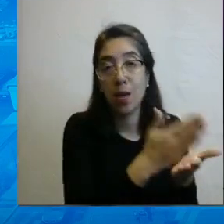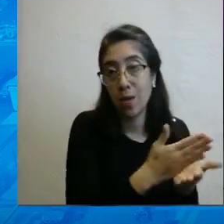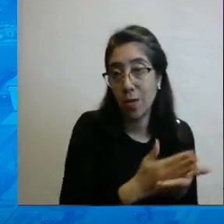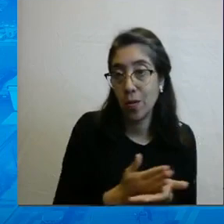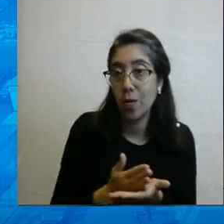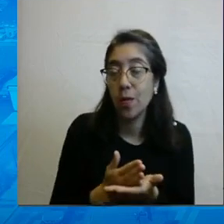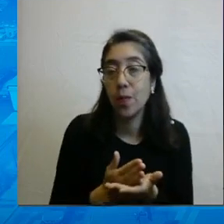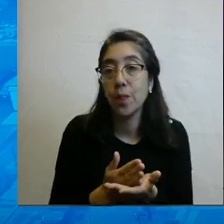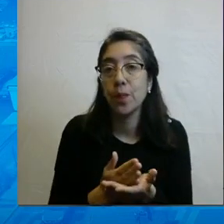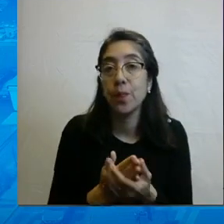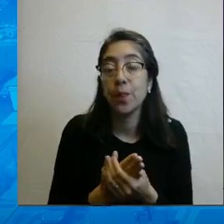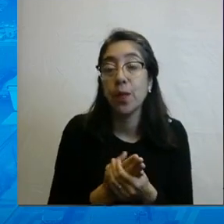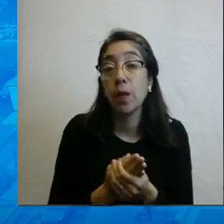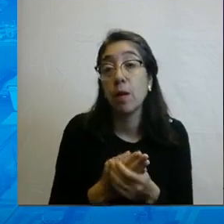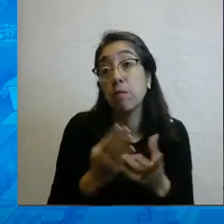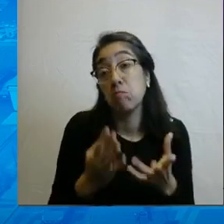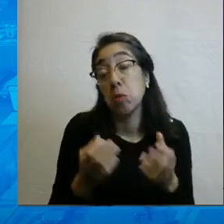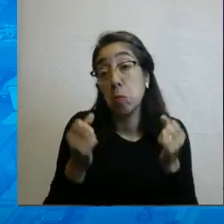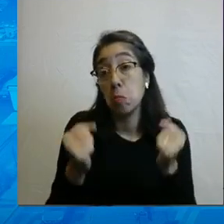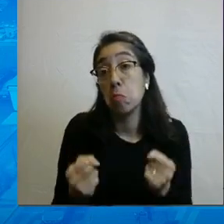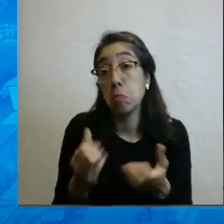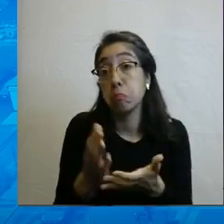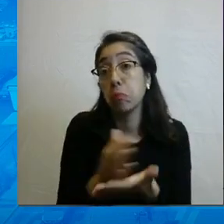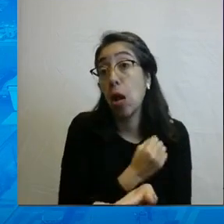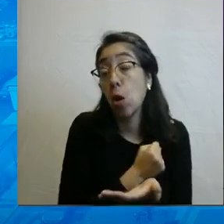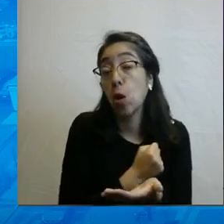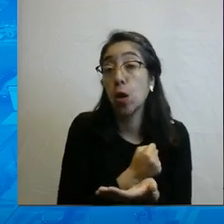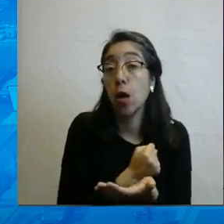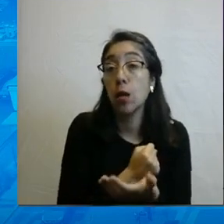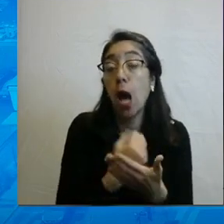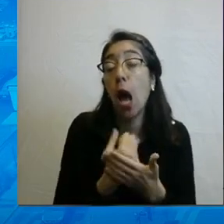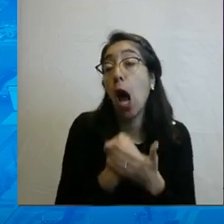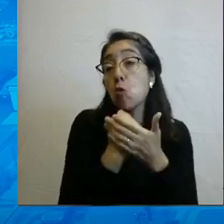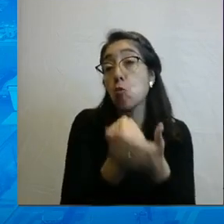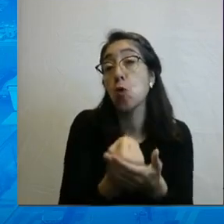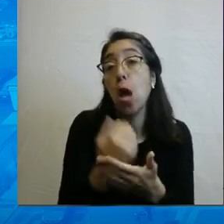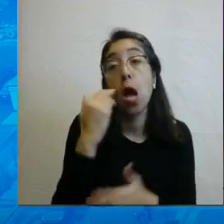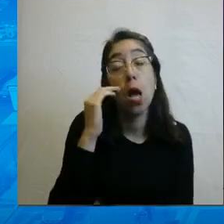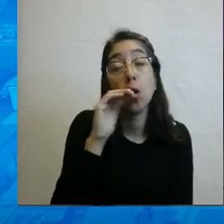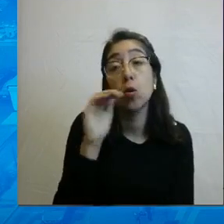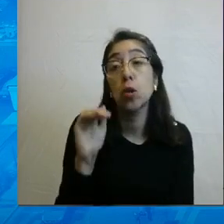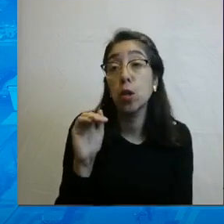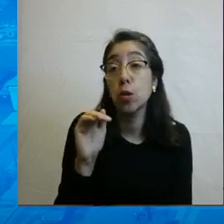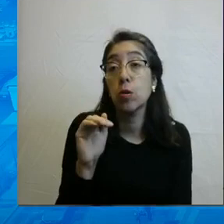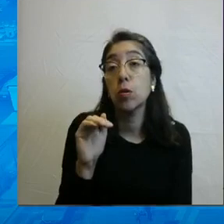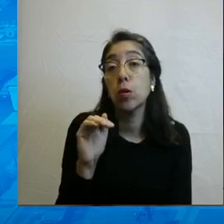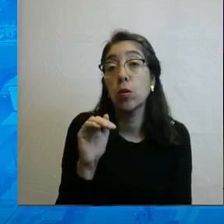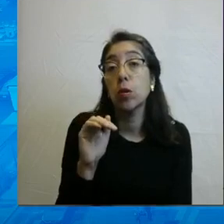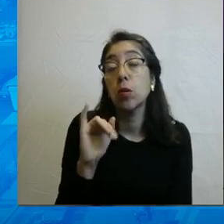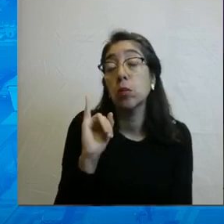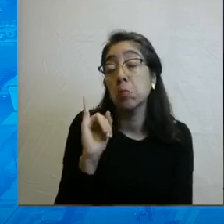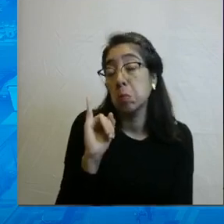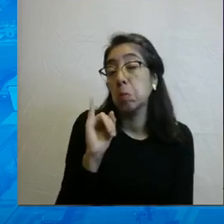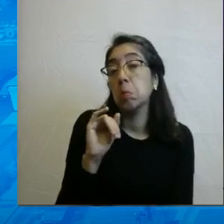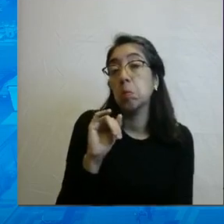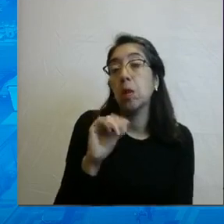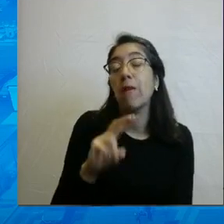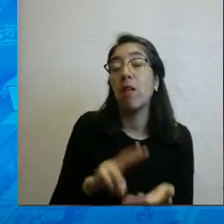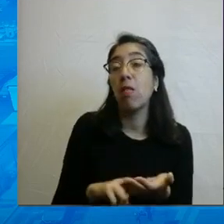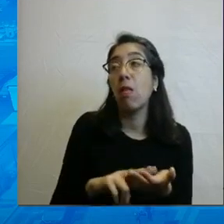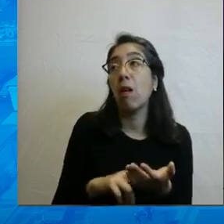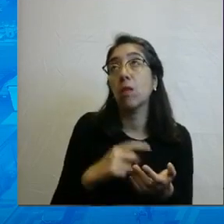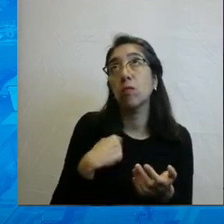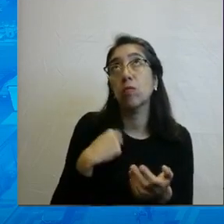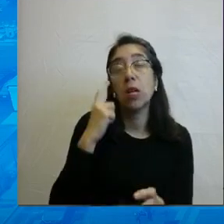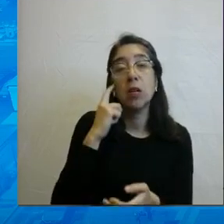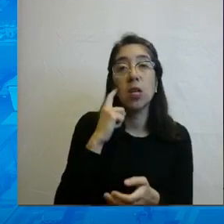dé este respiro también y esta ayuda a los niños. Así que yo creo que esto tiene que ir de la mano con monitores quizás,